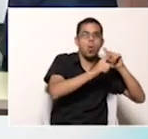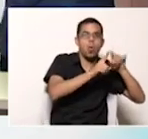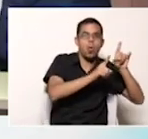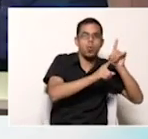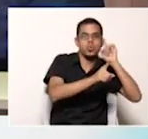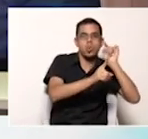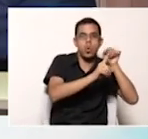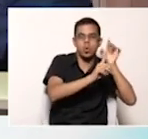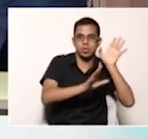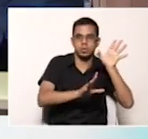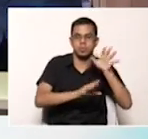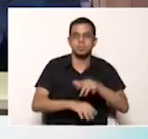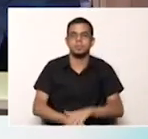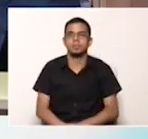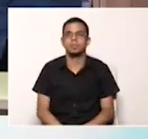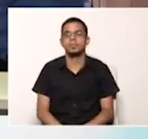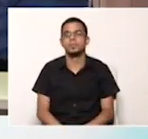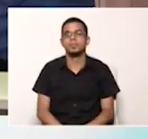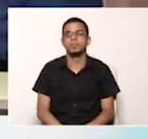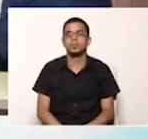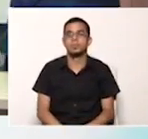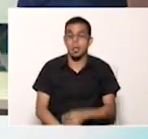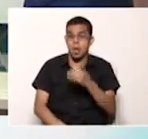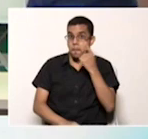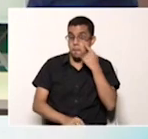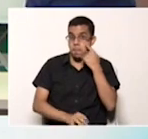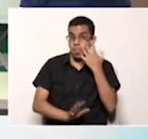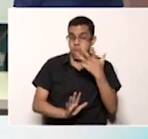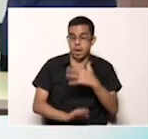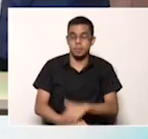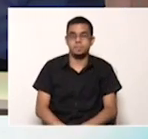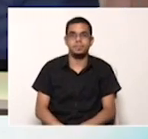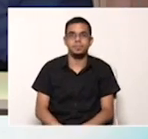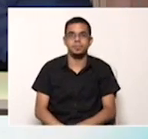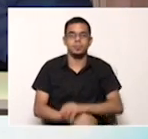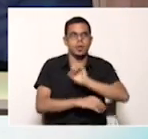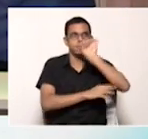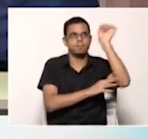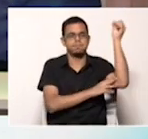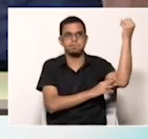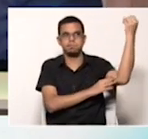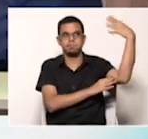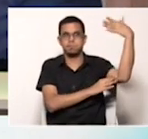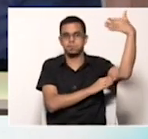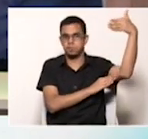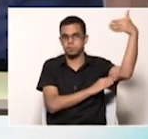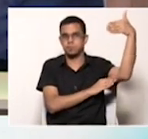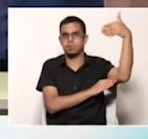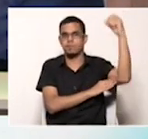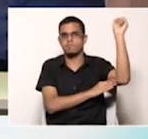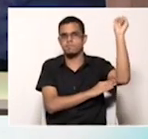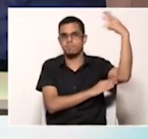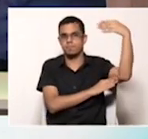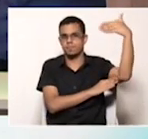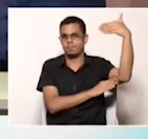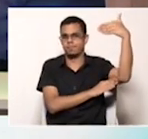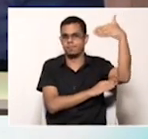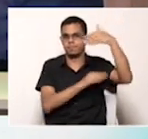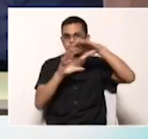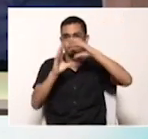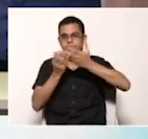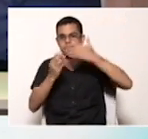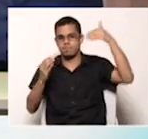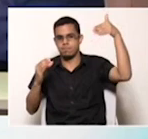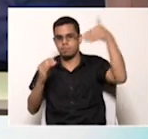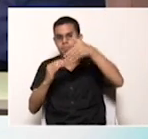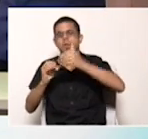profesora? Así es, profesora. Fíjense ustedes, los rayos solares inciden en la Tierra, lo que